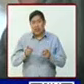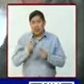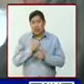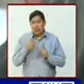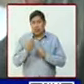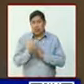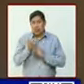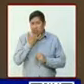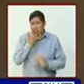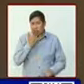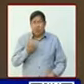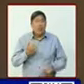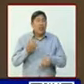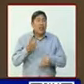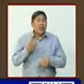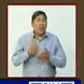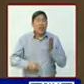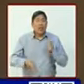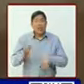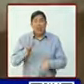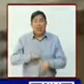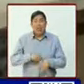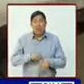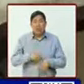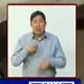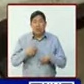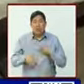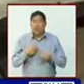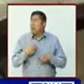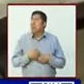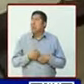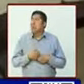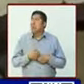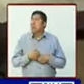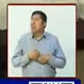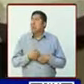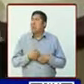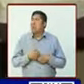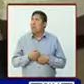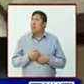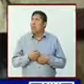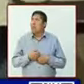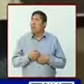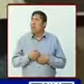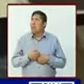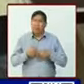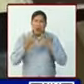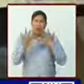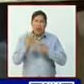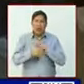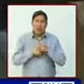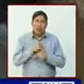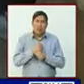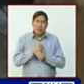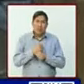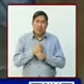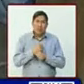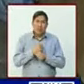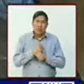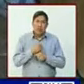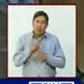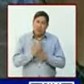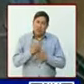así. ¿Hace qué tiempo usted tiene este problema? Hace ya debe ser como unos 10 años más. Me